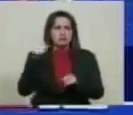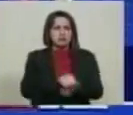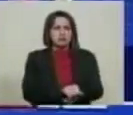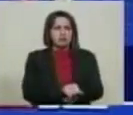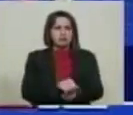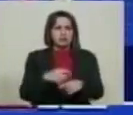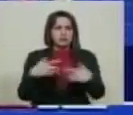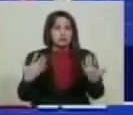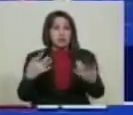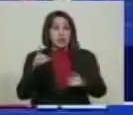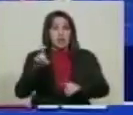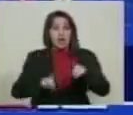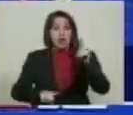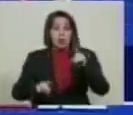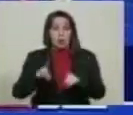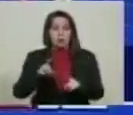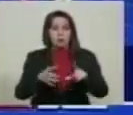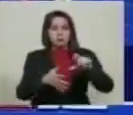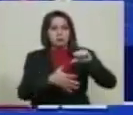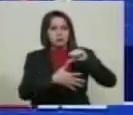Algunos compañeros de Sudamérica